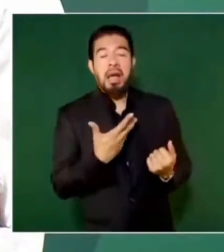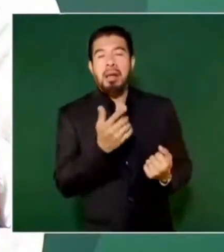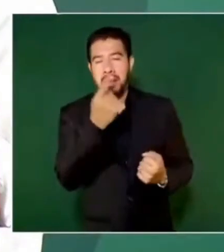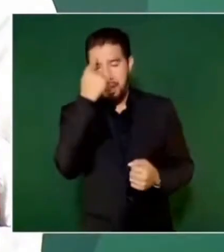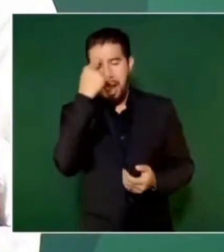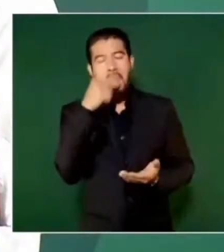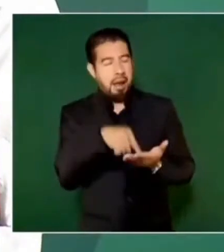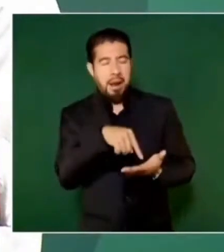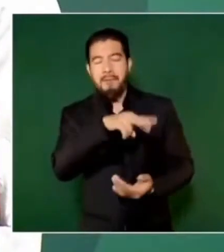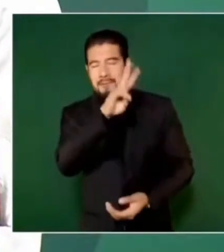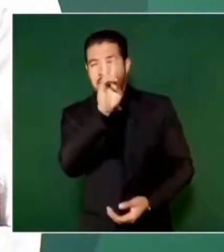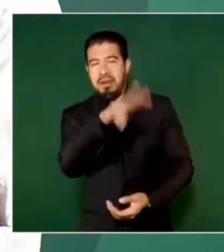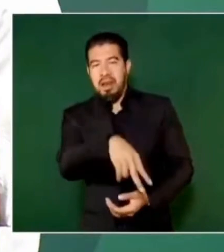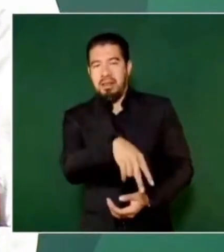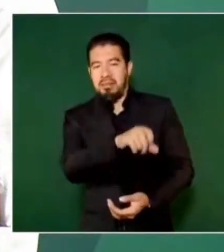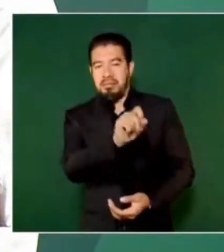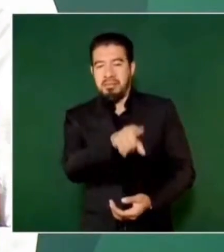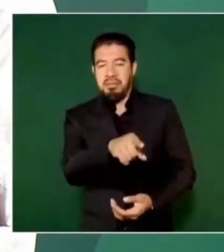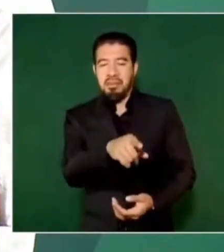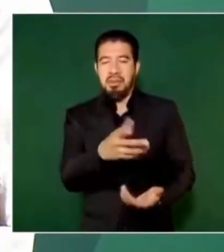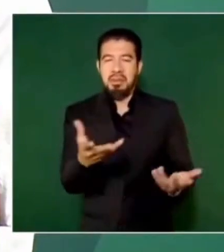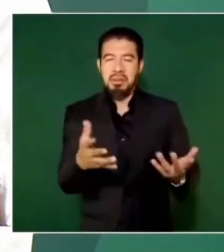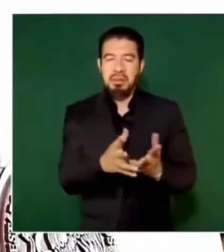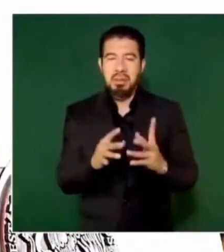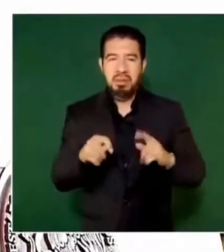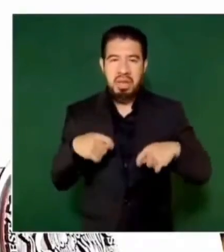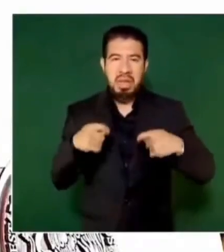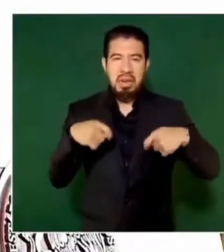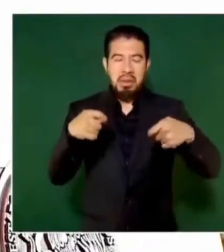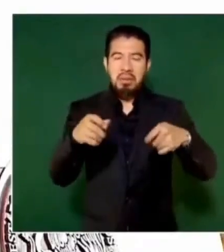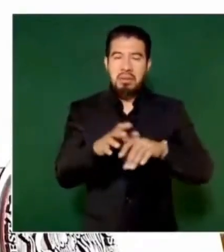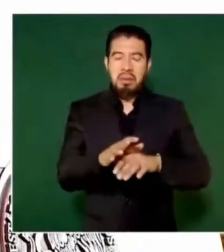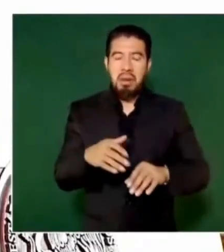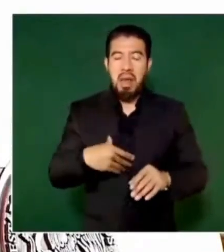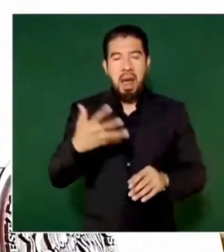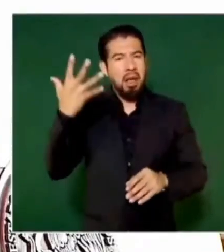esa práctica periodística.